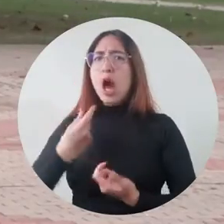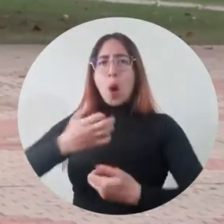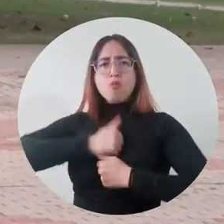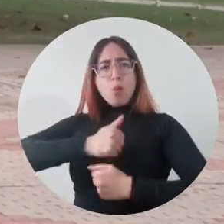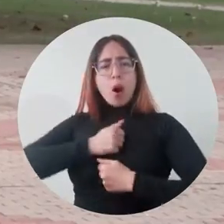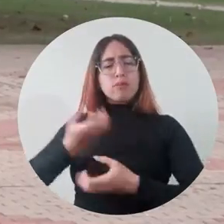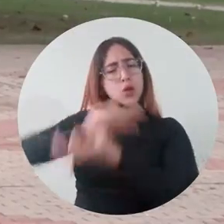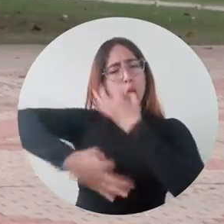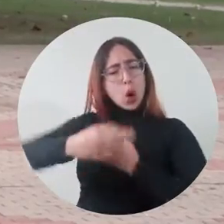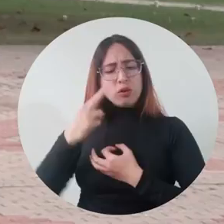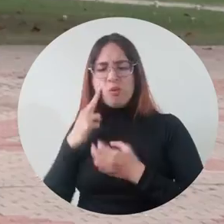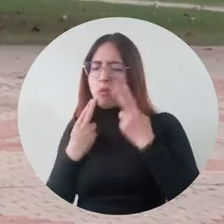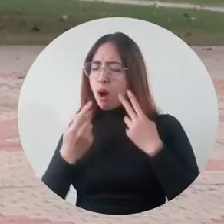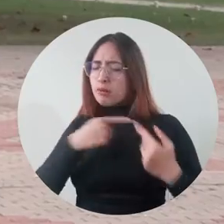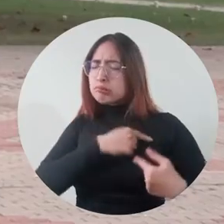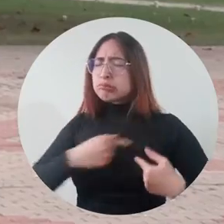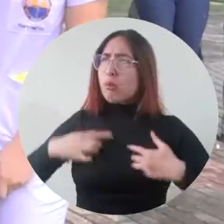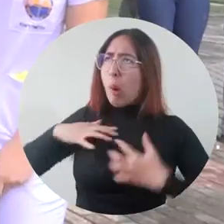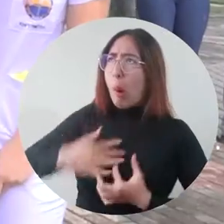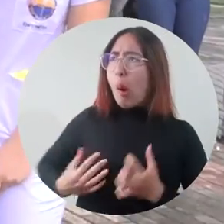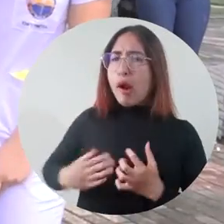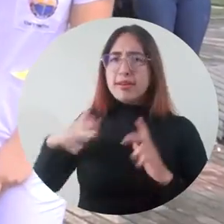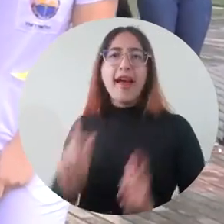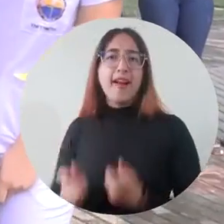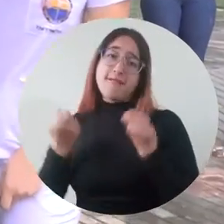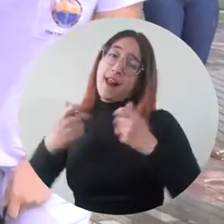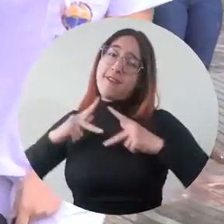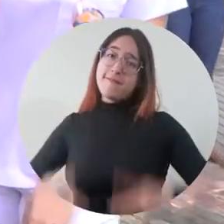se examina y me podamos salvar una vida más